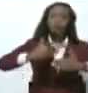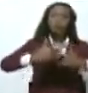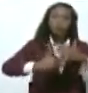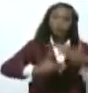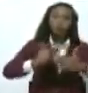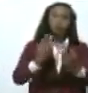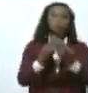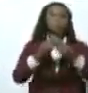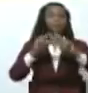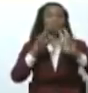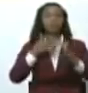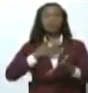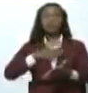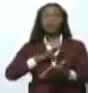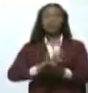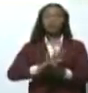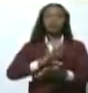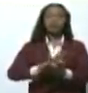en paz,